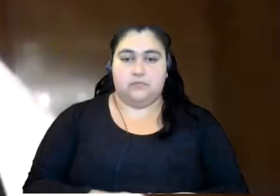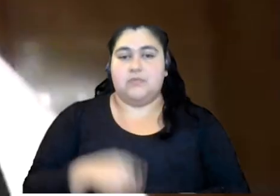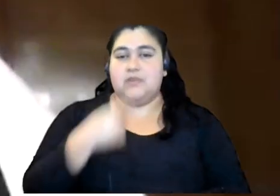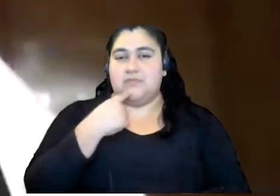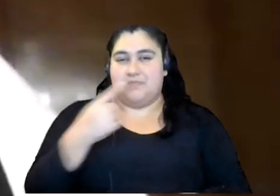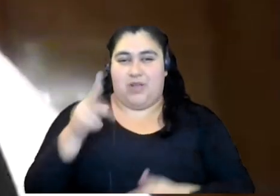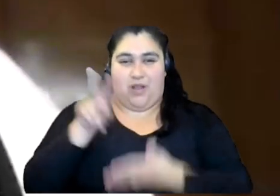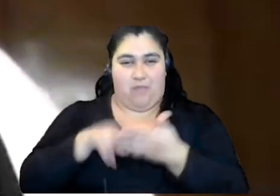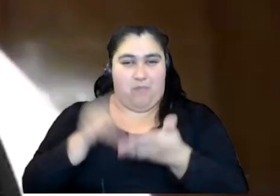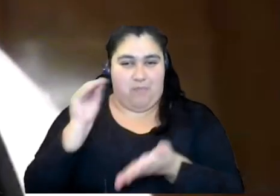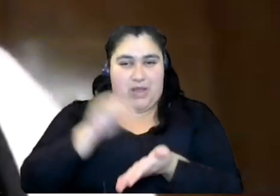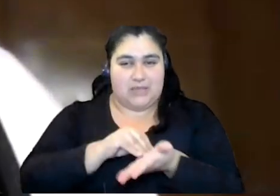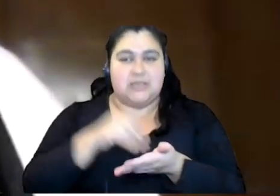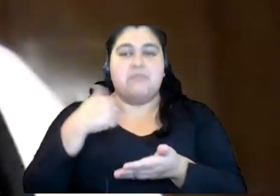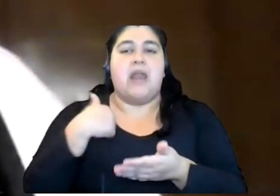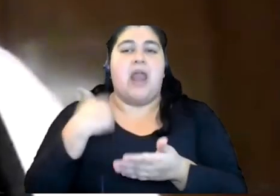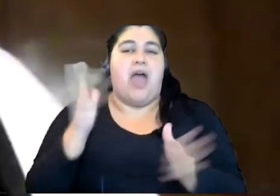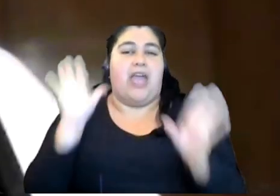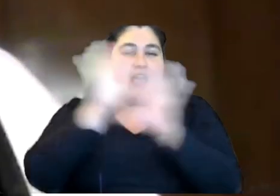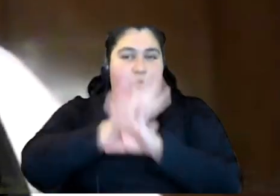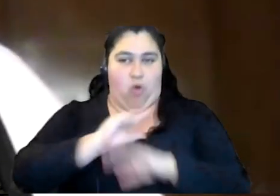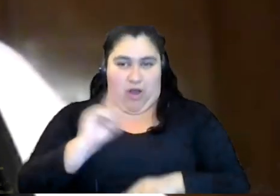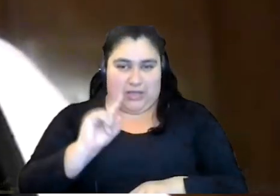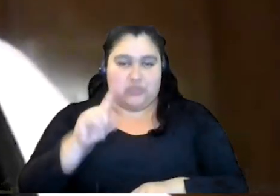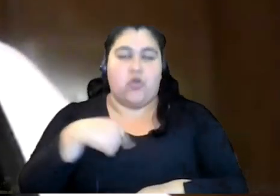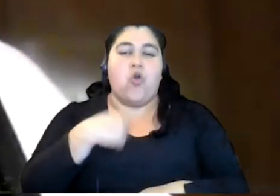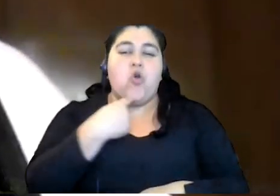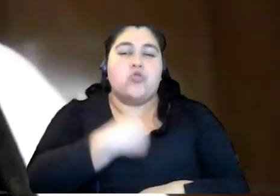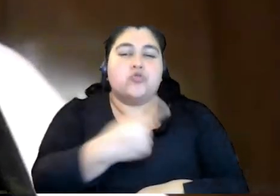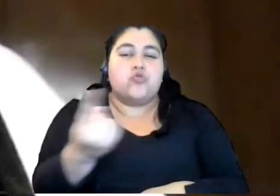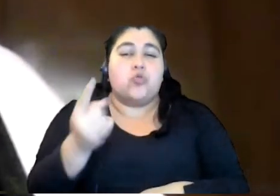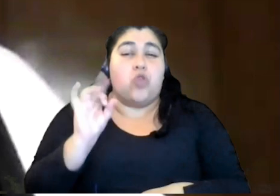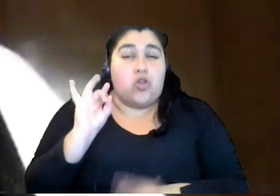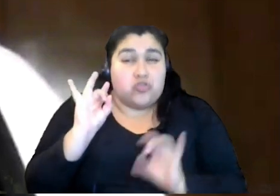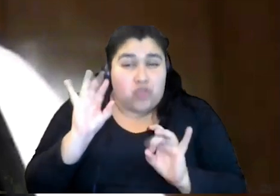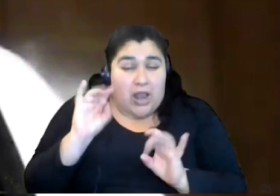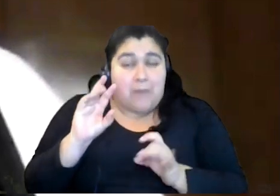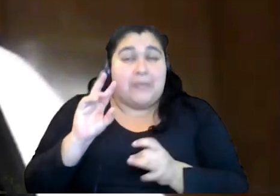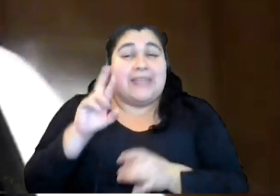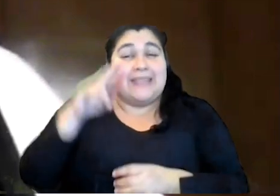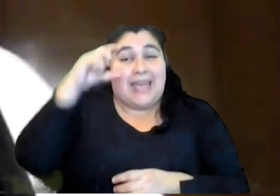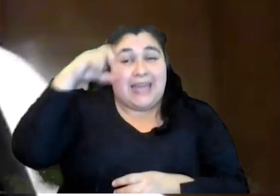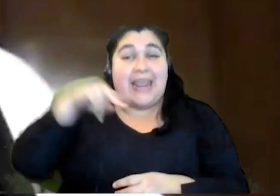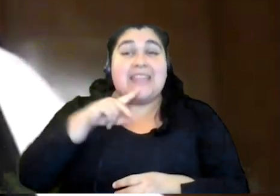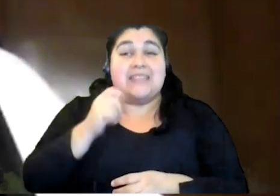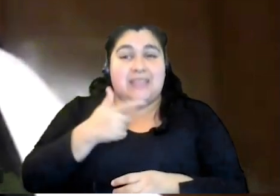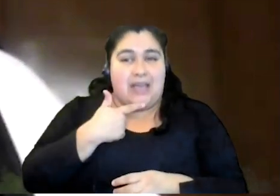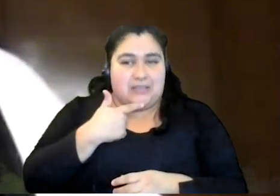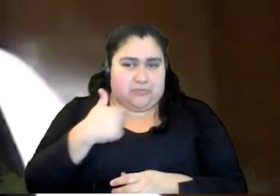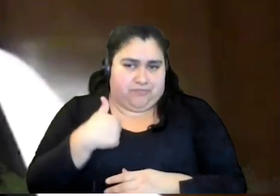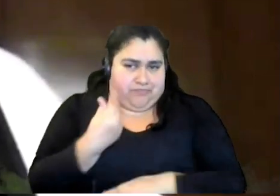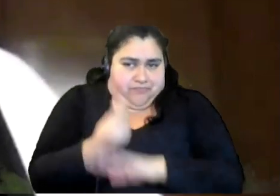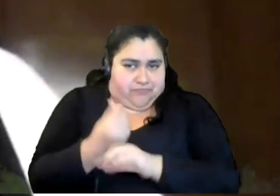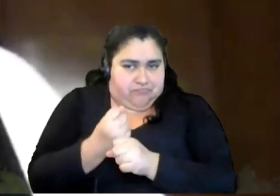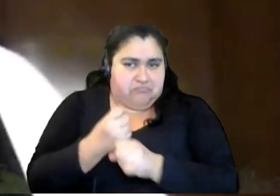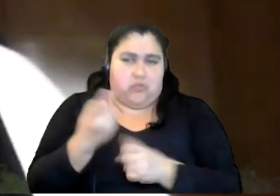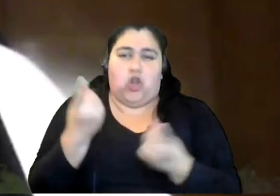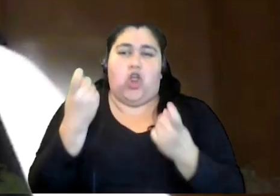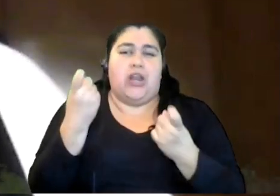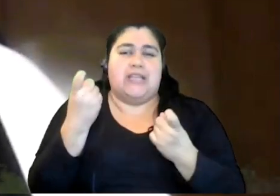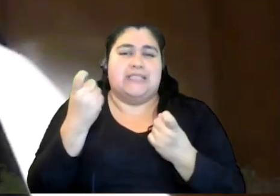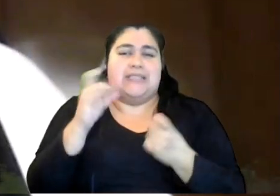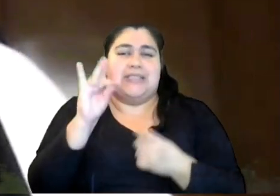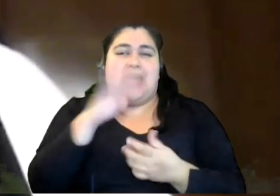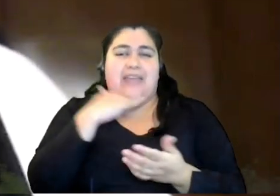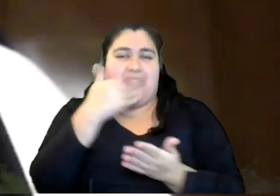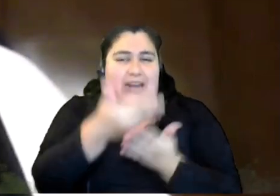otra. Para no cometer error, consulto. Solo rentas por relación de dependencia no se debe presentar declaración